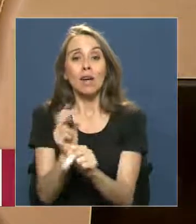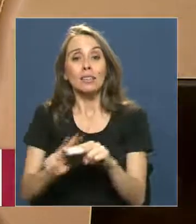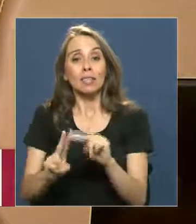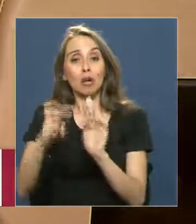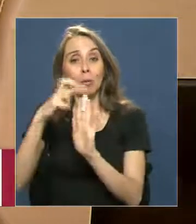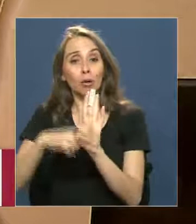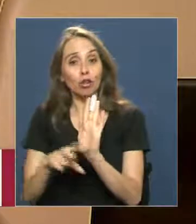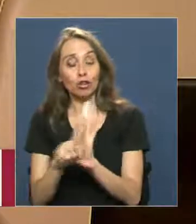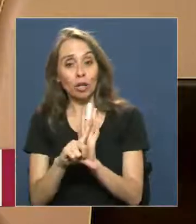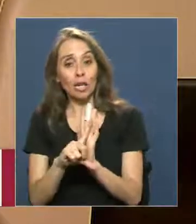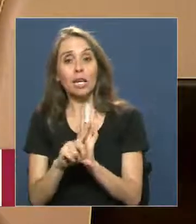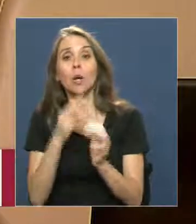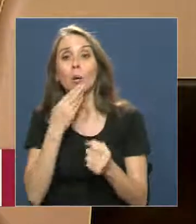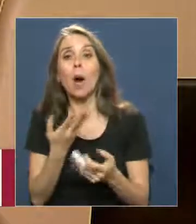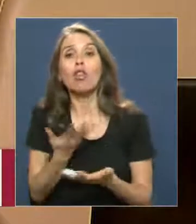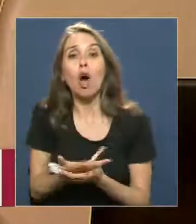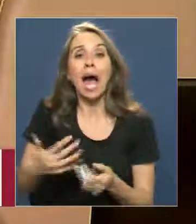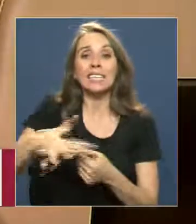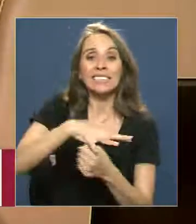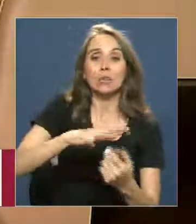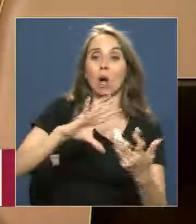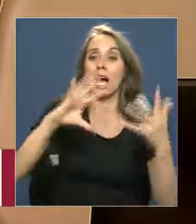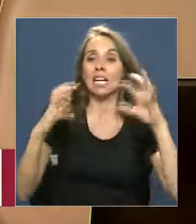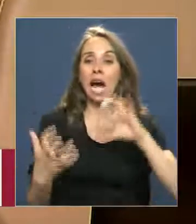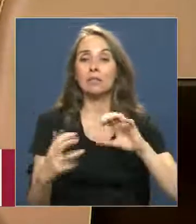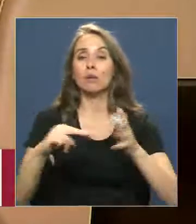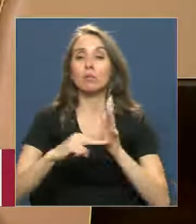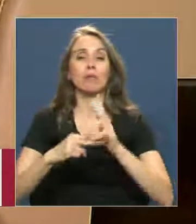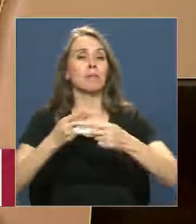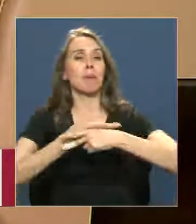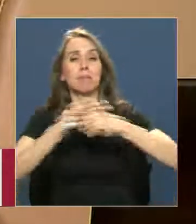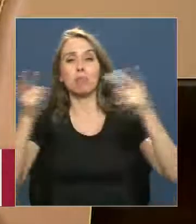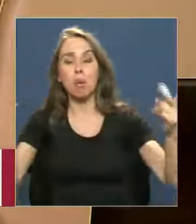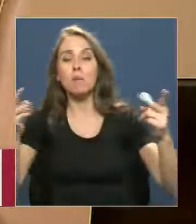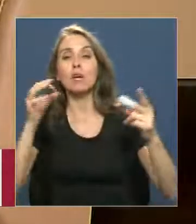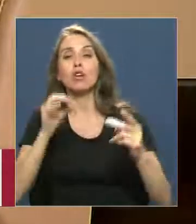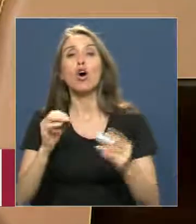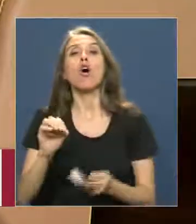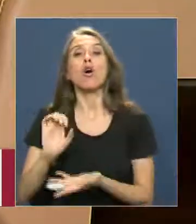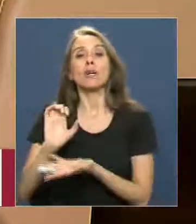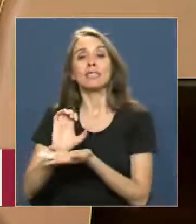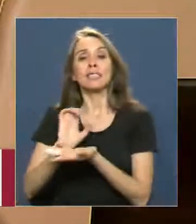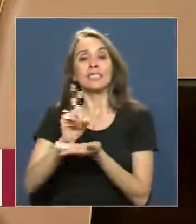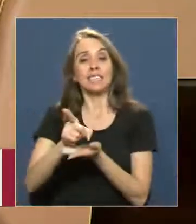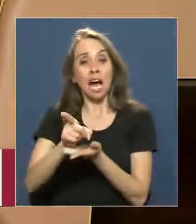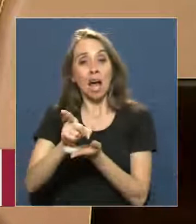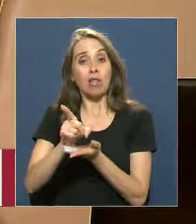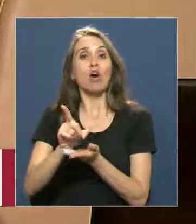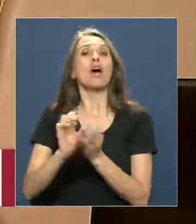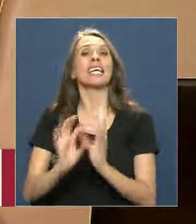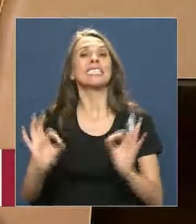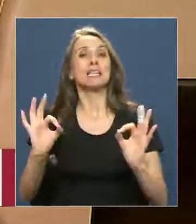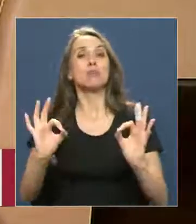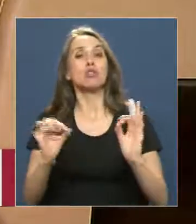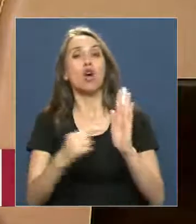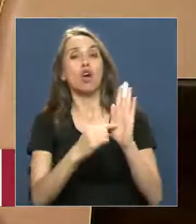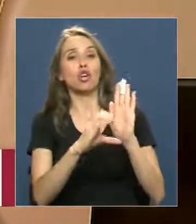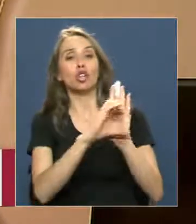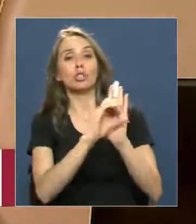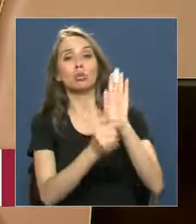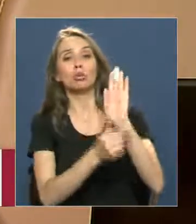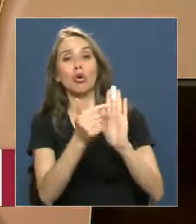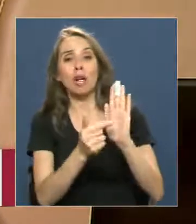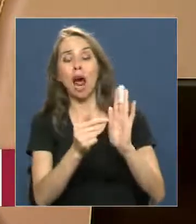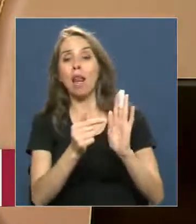aquellas circunstancias derivadas de una catástrofe, calamidad pública o un estado de excepción constitucional declarado. Es decir, no